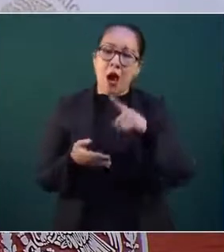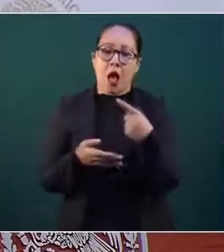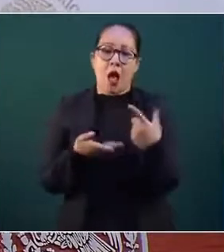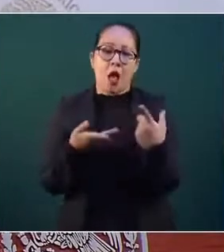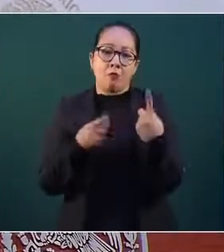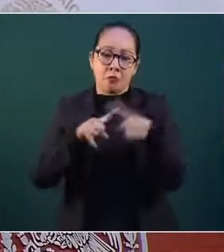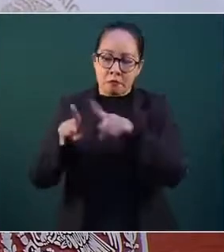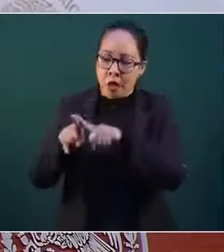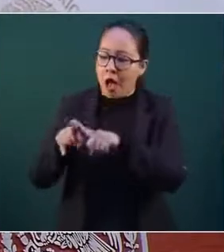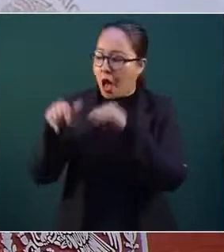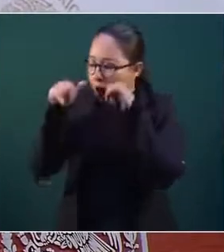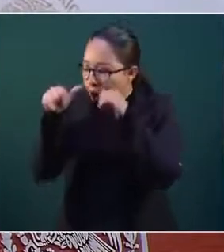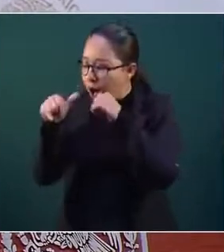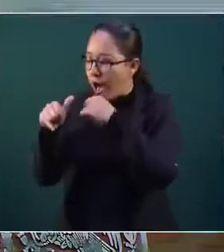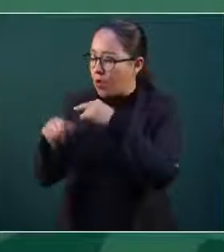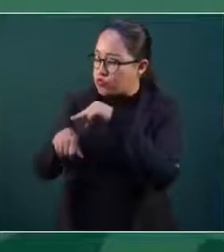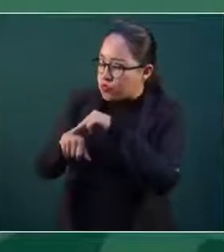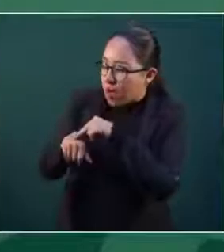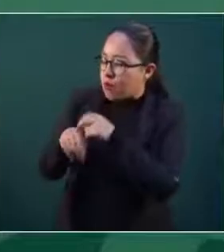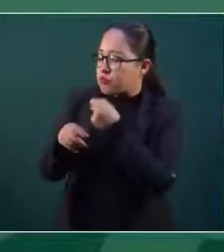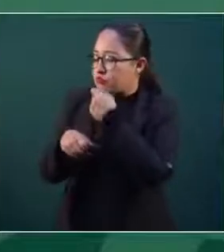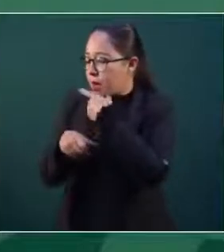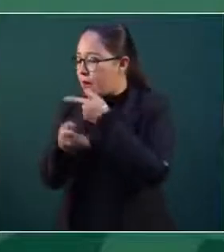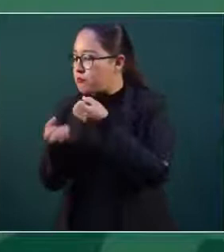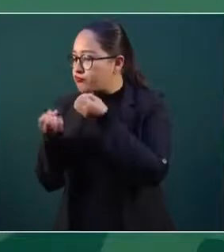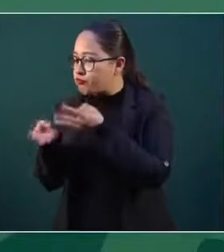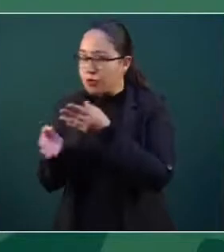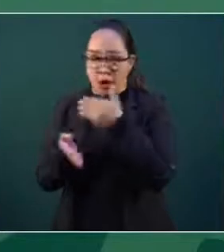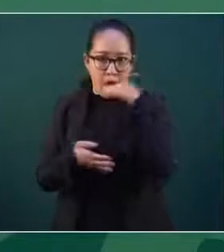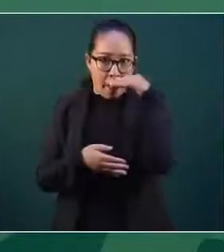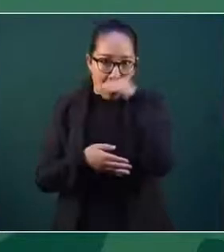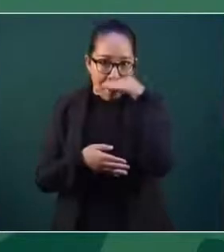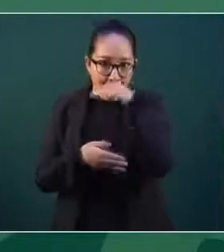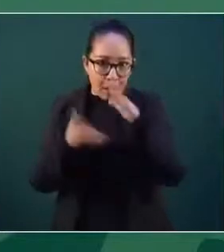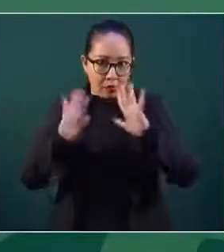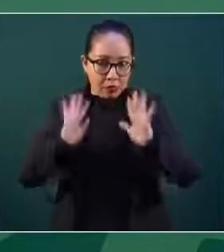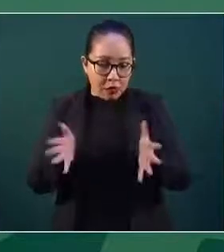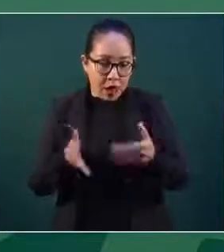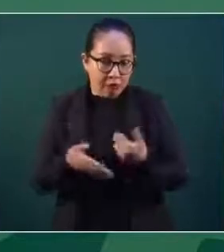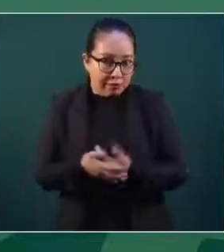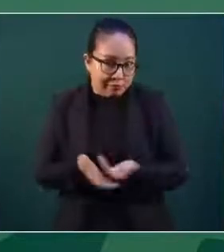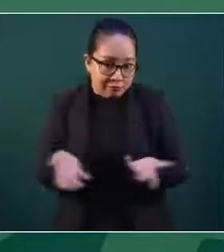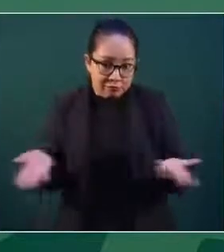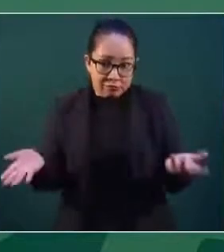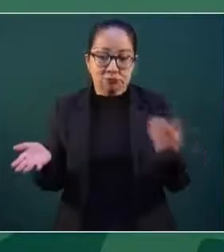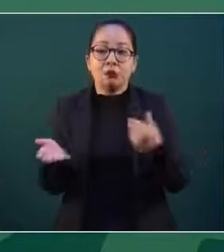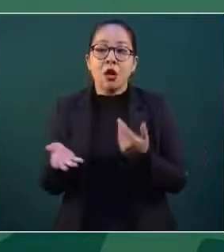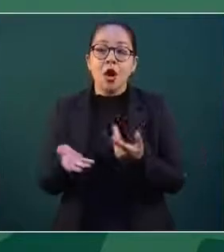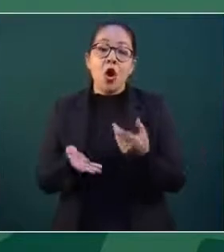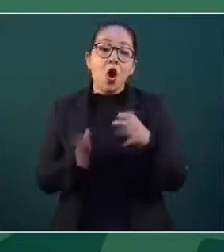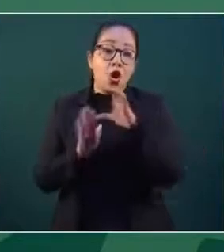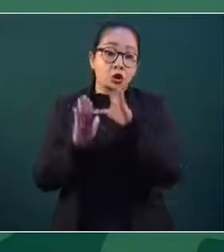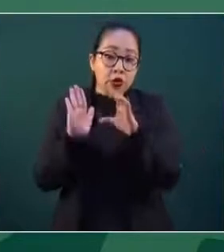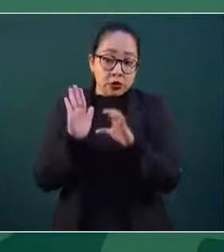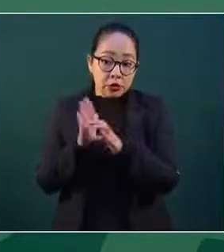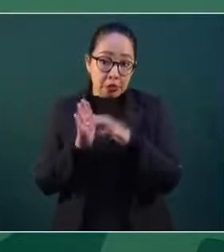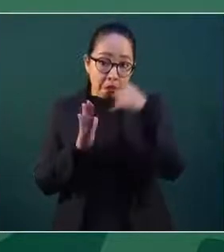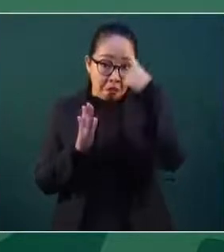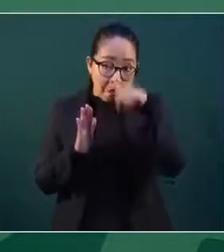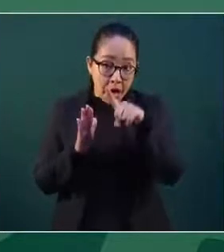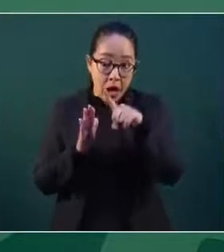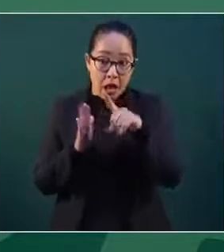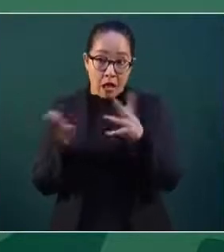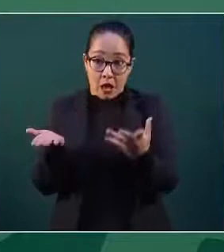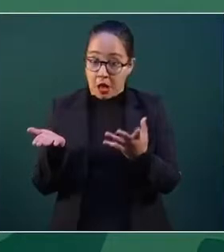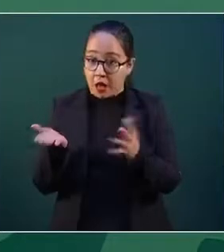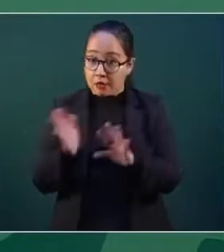que ser gratuitos. Ya está en la Constitución la revocación del